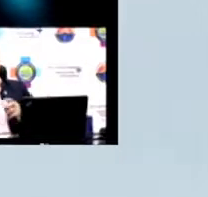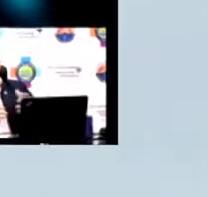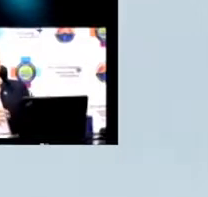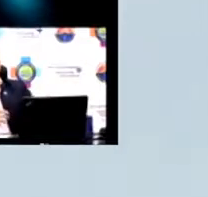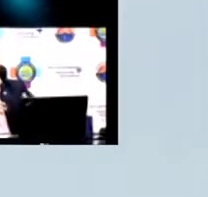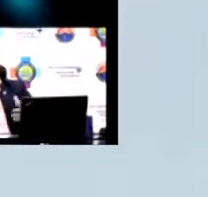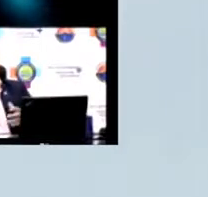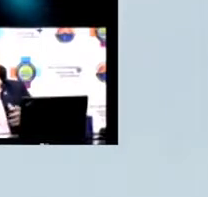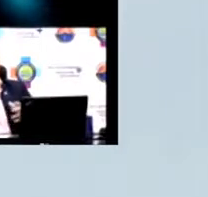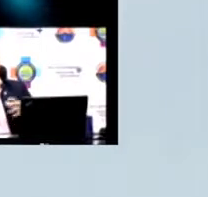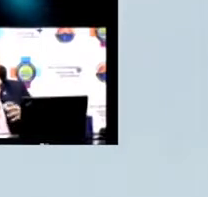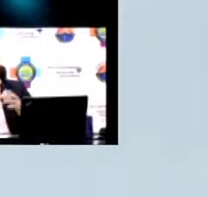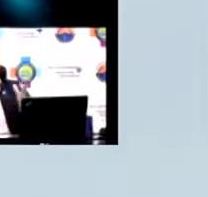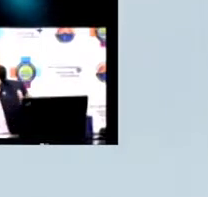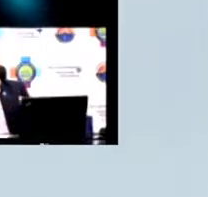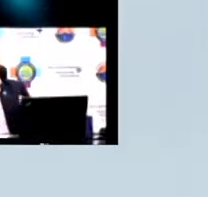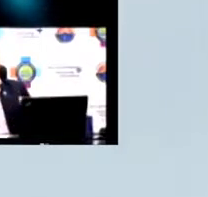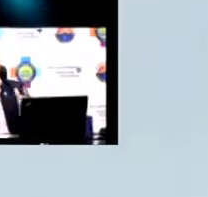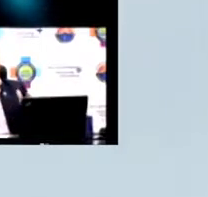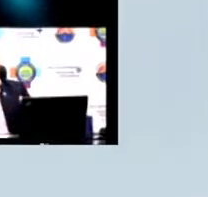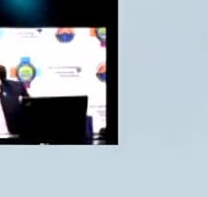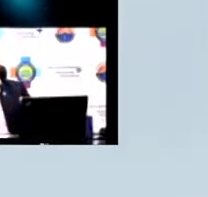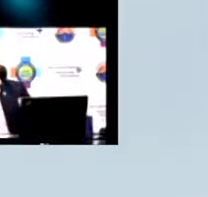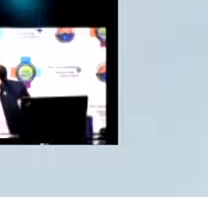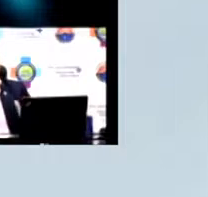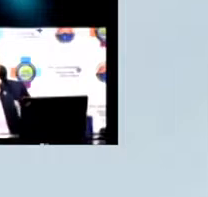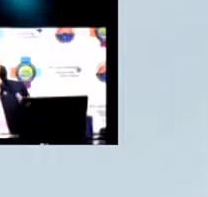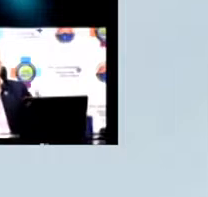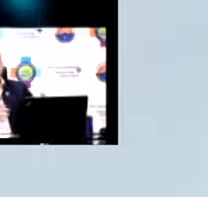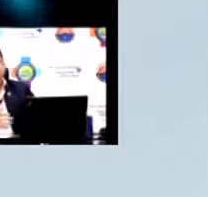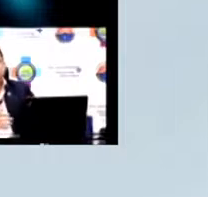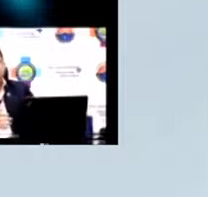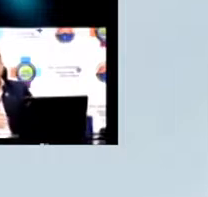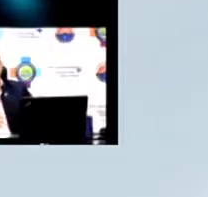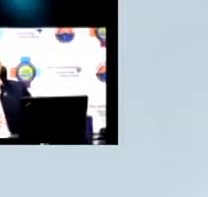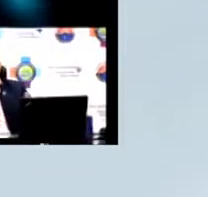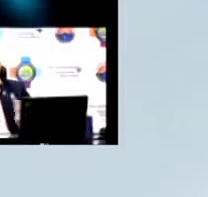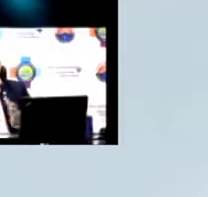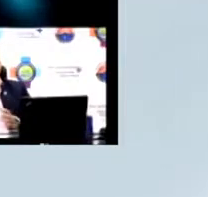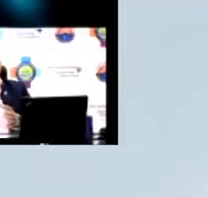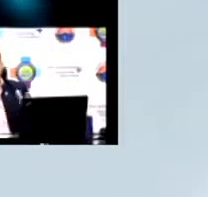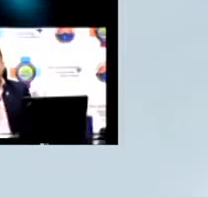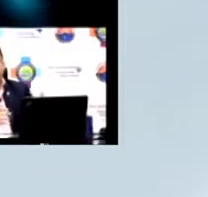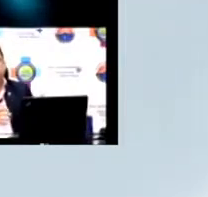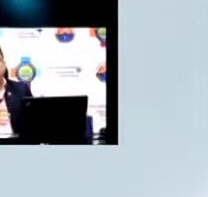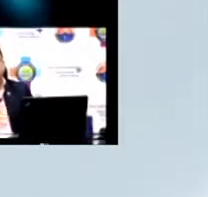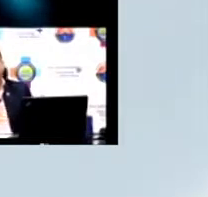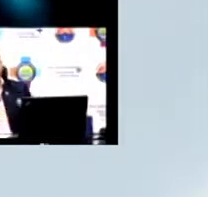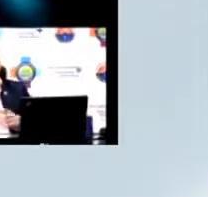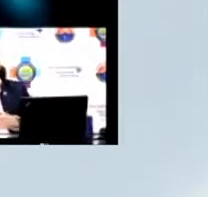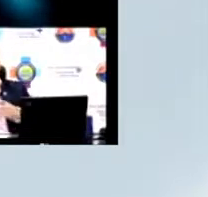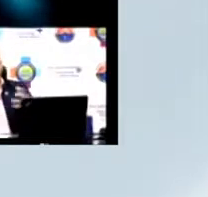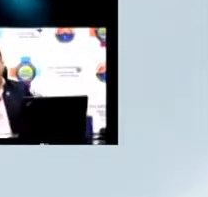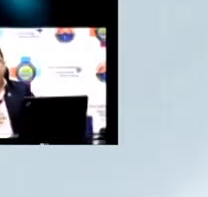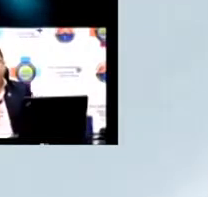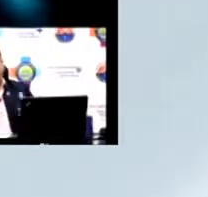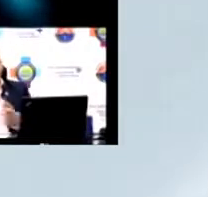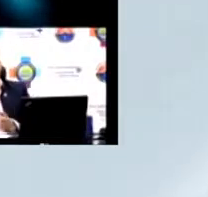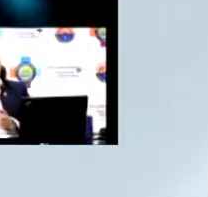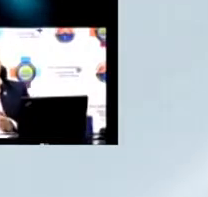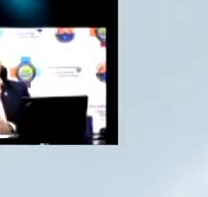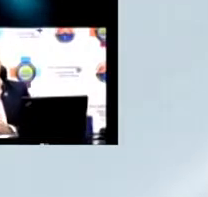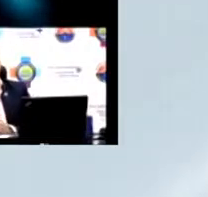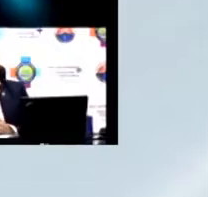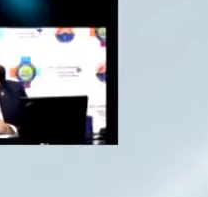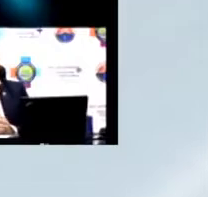está las redes de conocimiento, es decir, la red social de los profesores que ya no son profesores, sino creadores de contenido